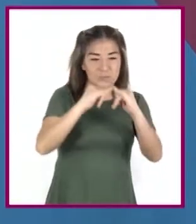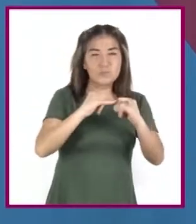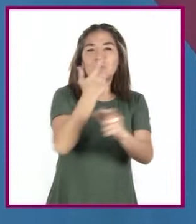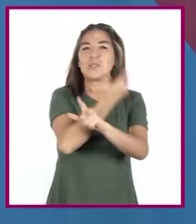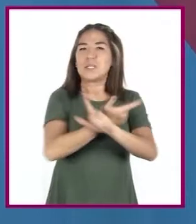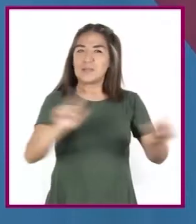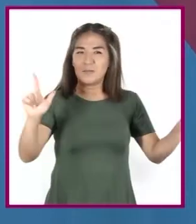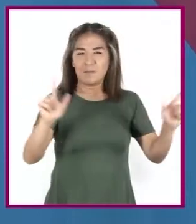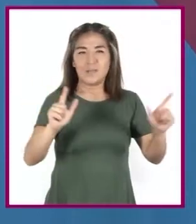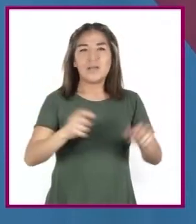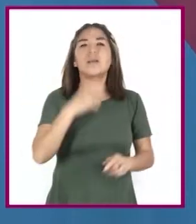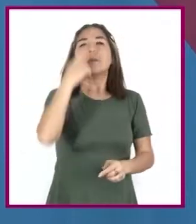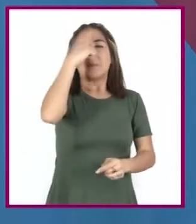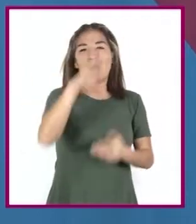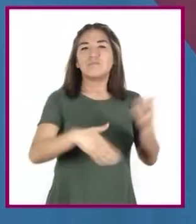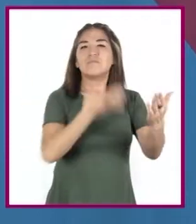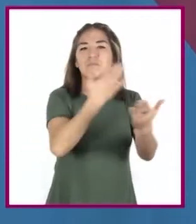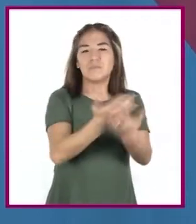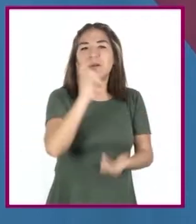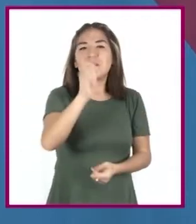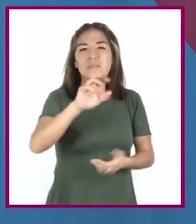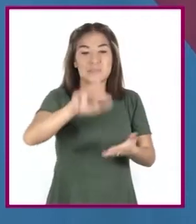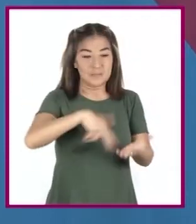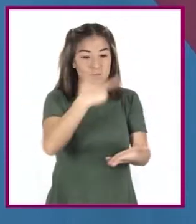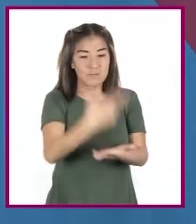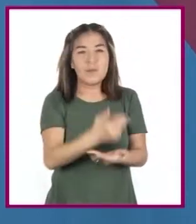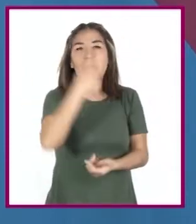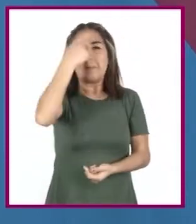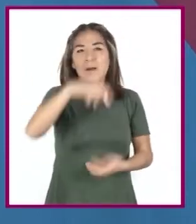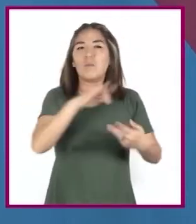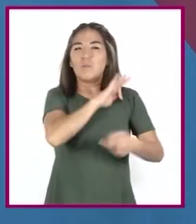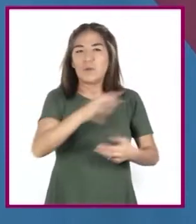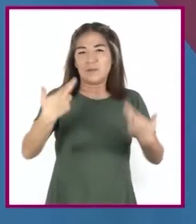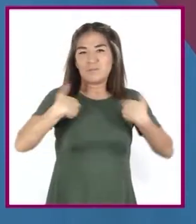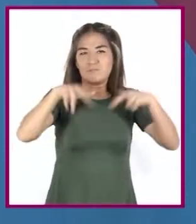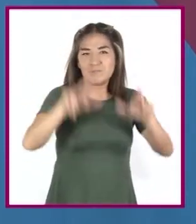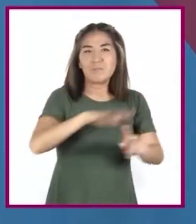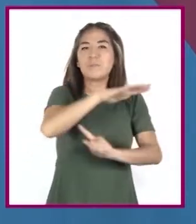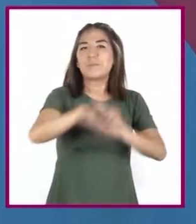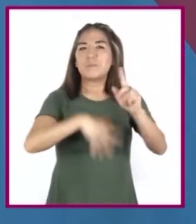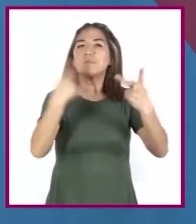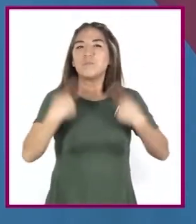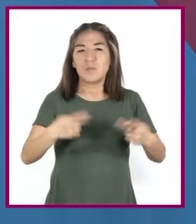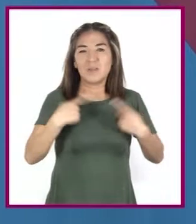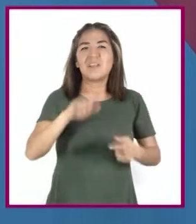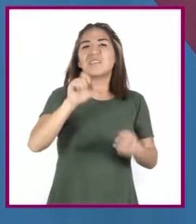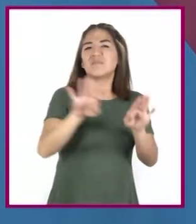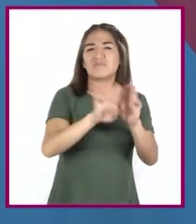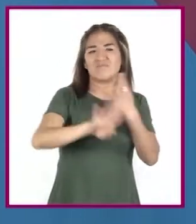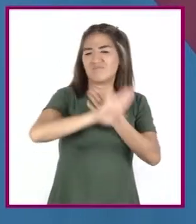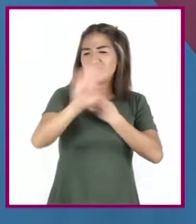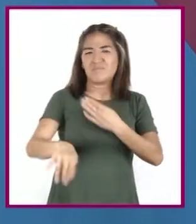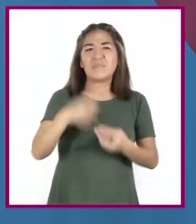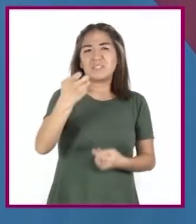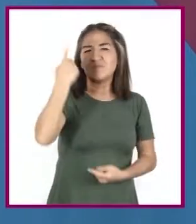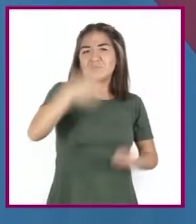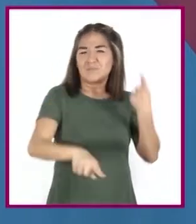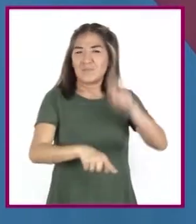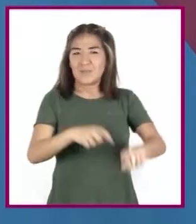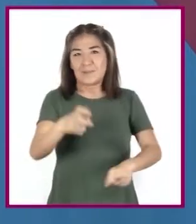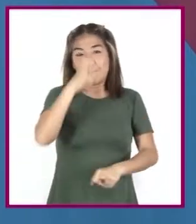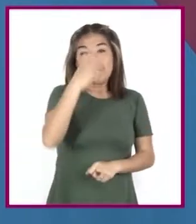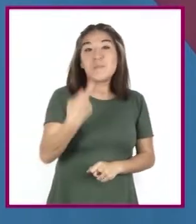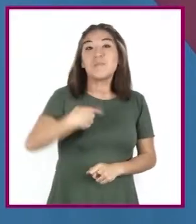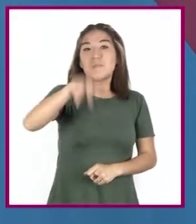liberales. Ofrecía solo una república representativa popular y rechazaba la dictadura. Pero la